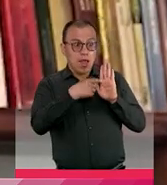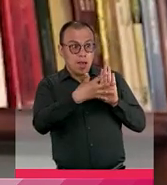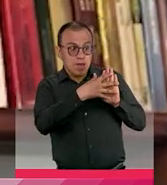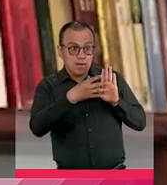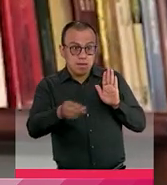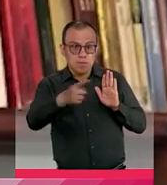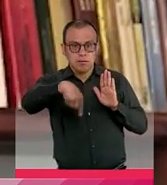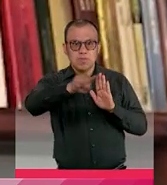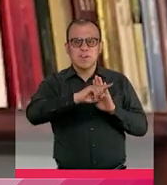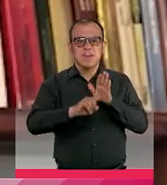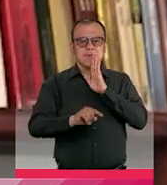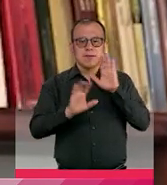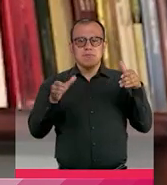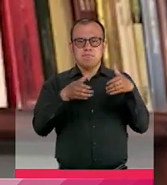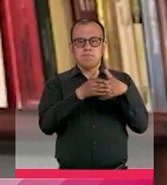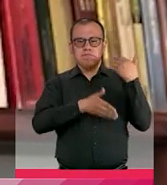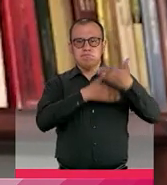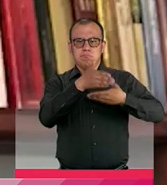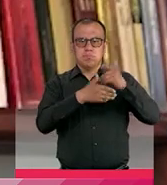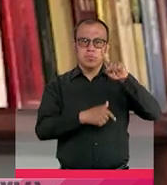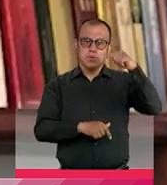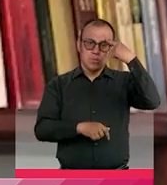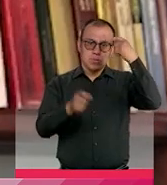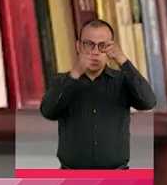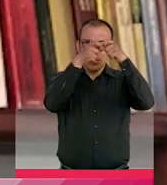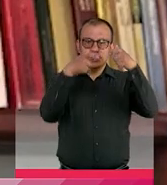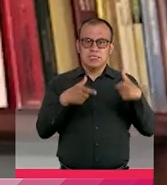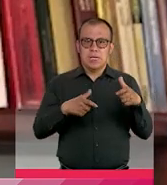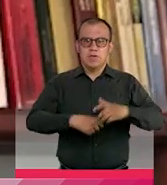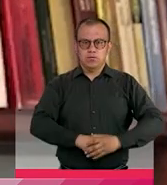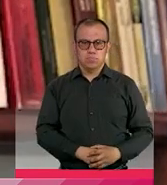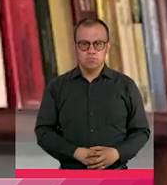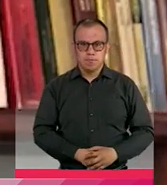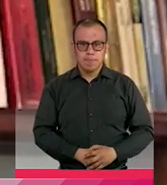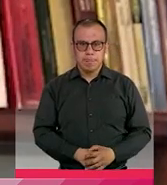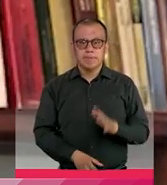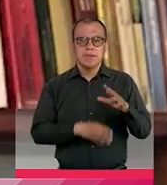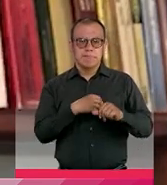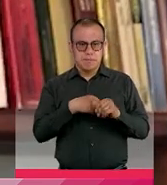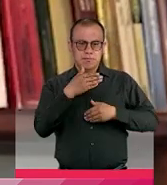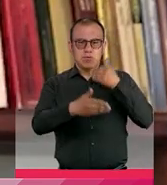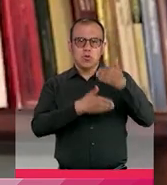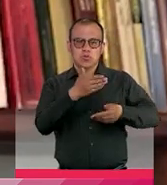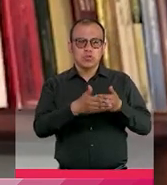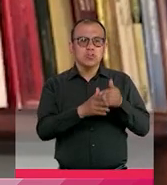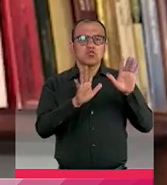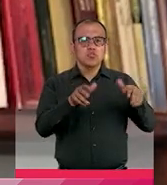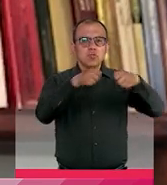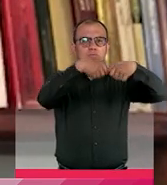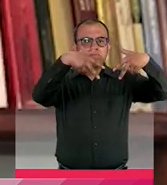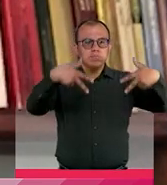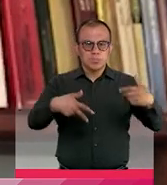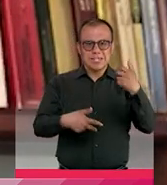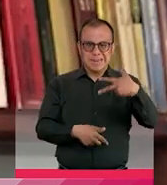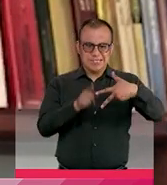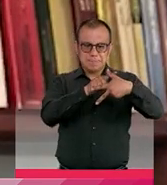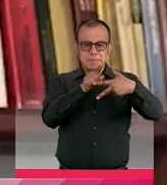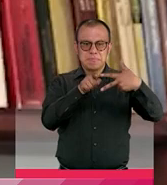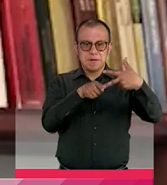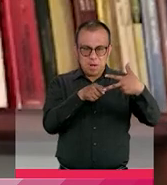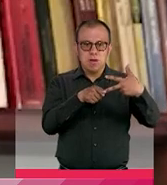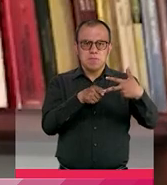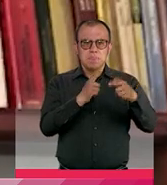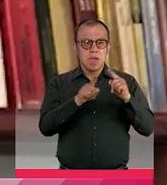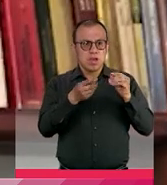miembros del estado la rama ejecutiva y la rama legislativa no se le da